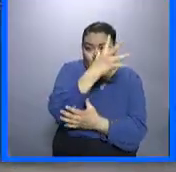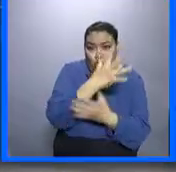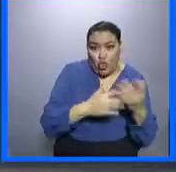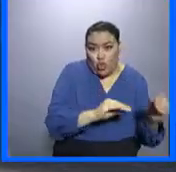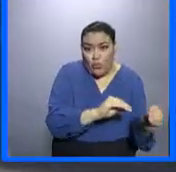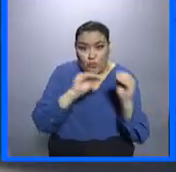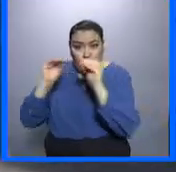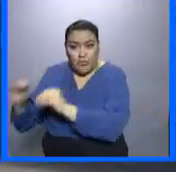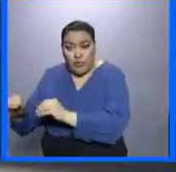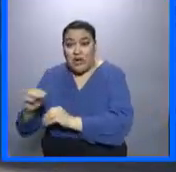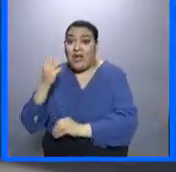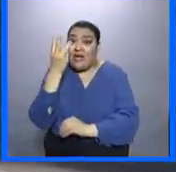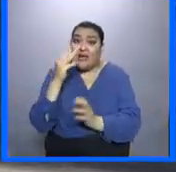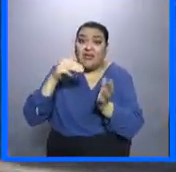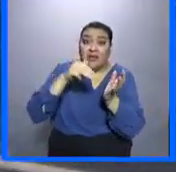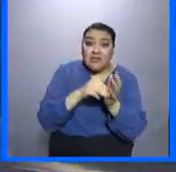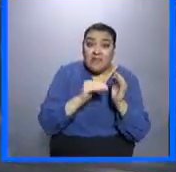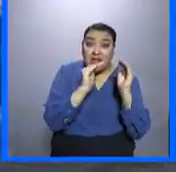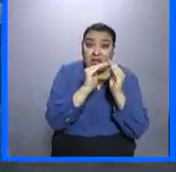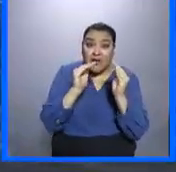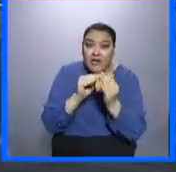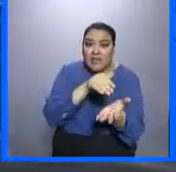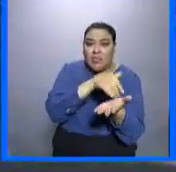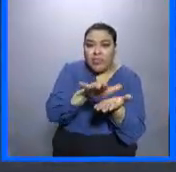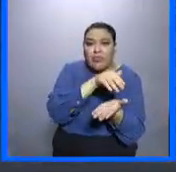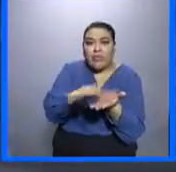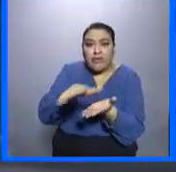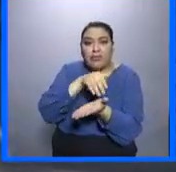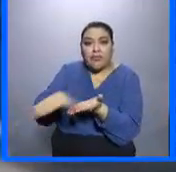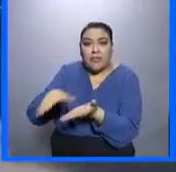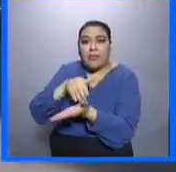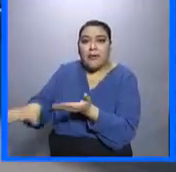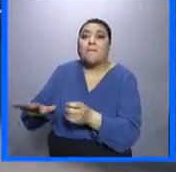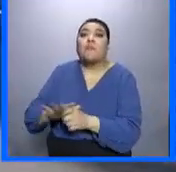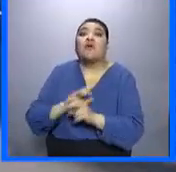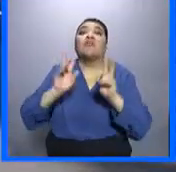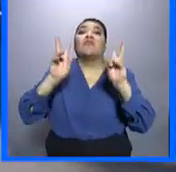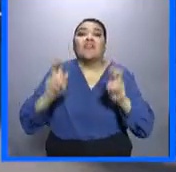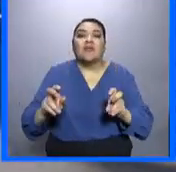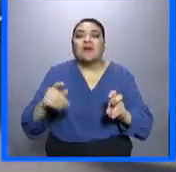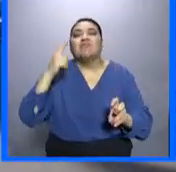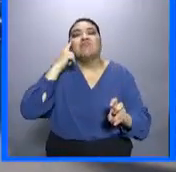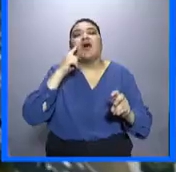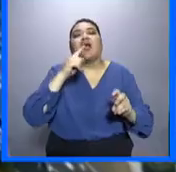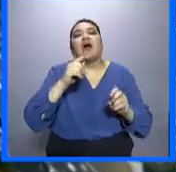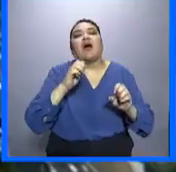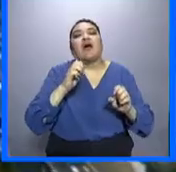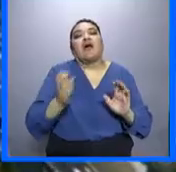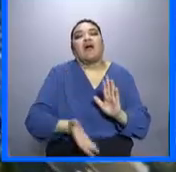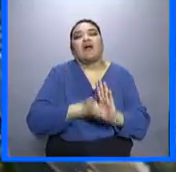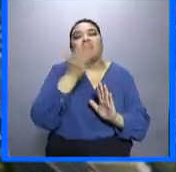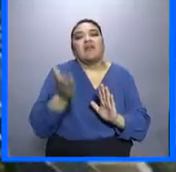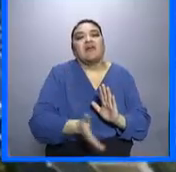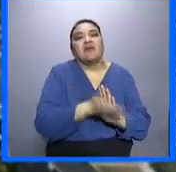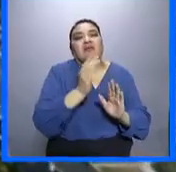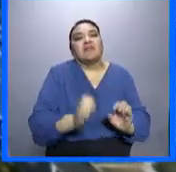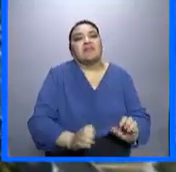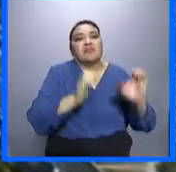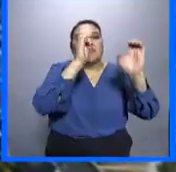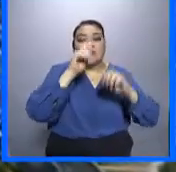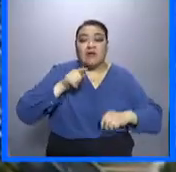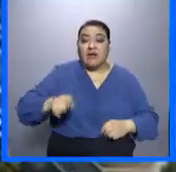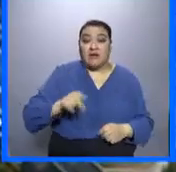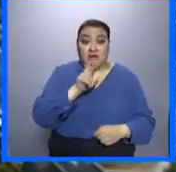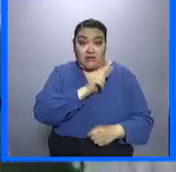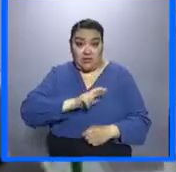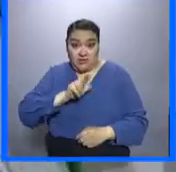de 3,000 desalojos de vivienda cada año, por temas relacionados a la construcción. Indicó que las rentas,